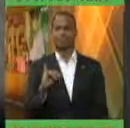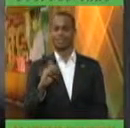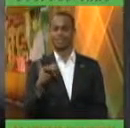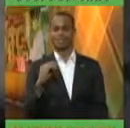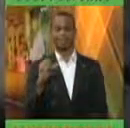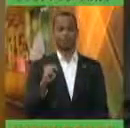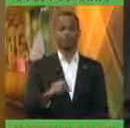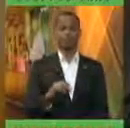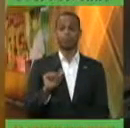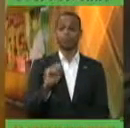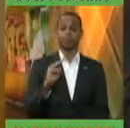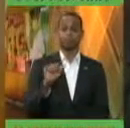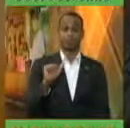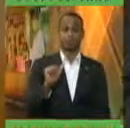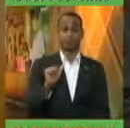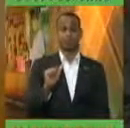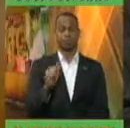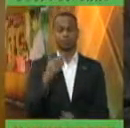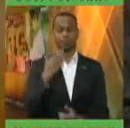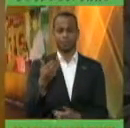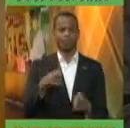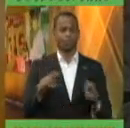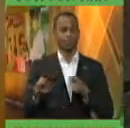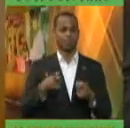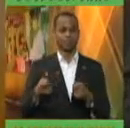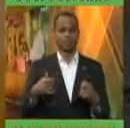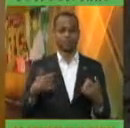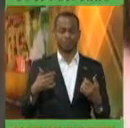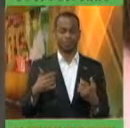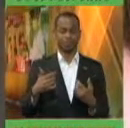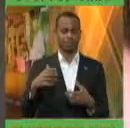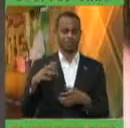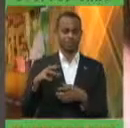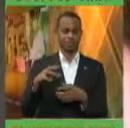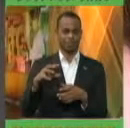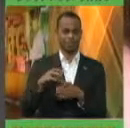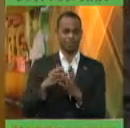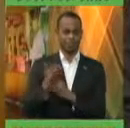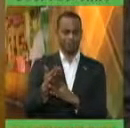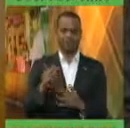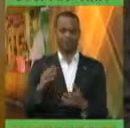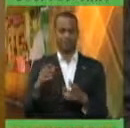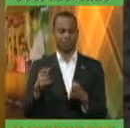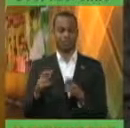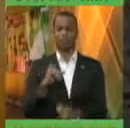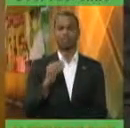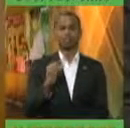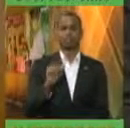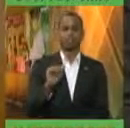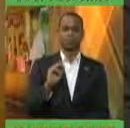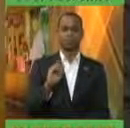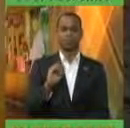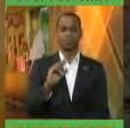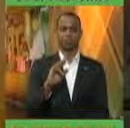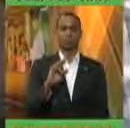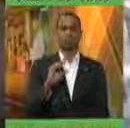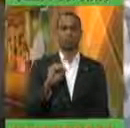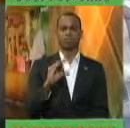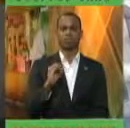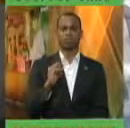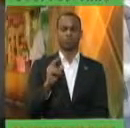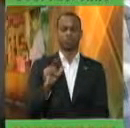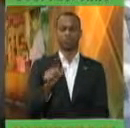alma gracias coordinadora de accesibilidad física del conadis osea alberto ochoa coordinador del programa